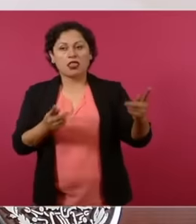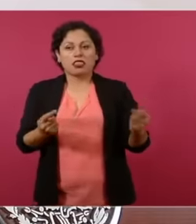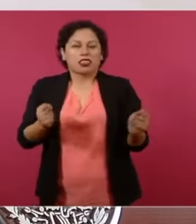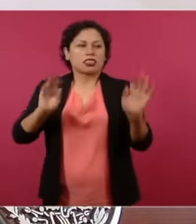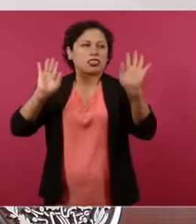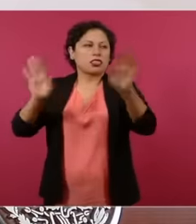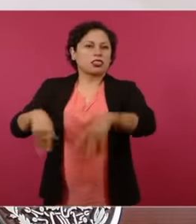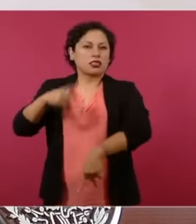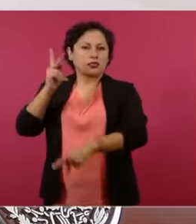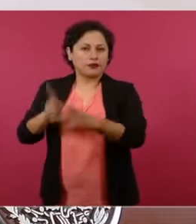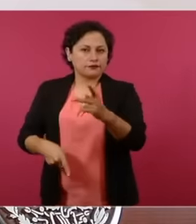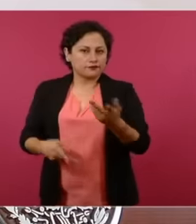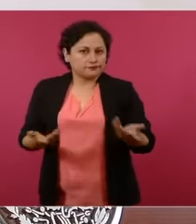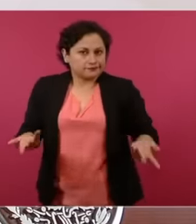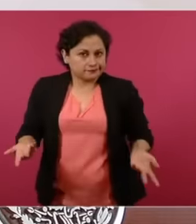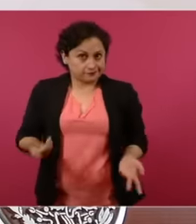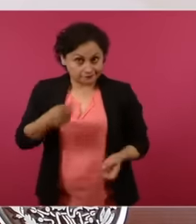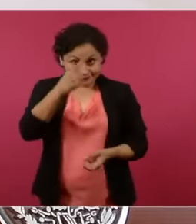que